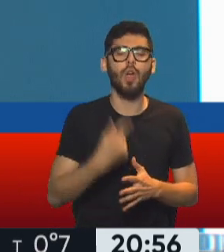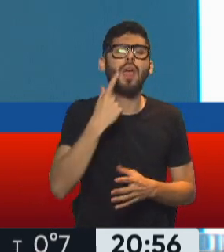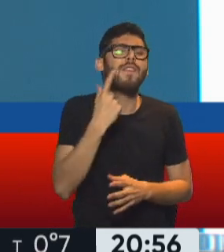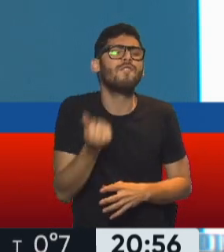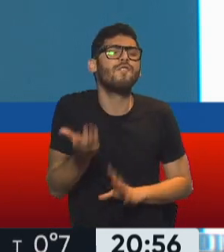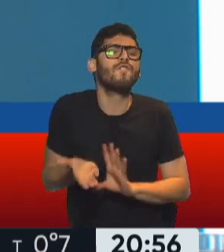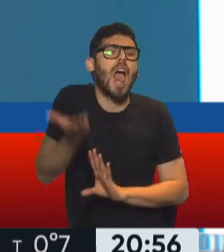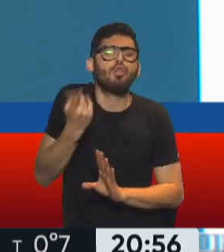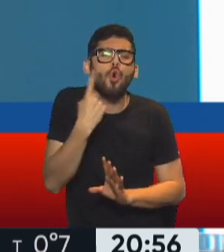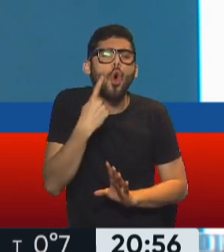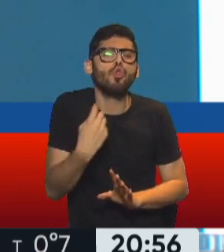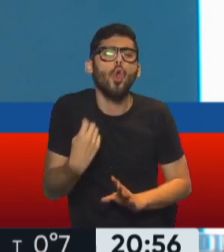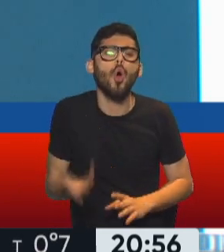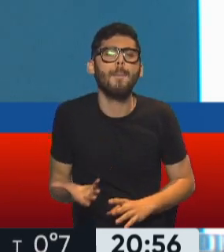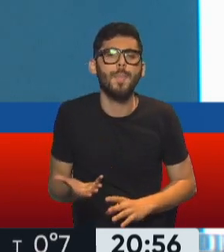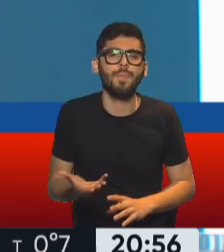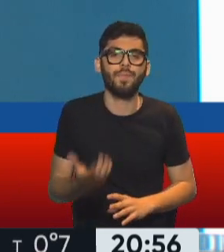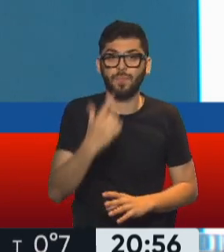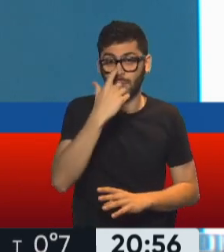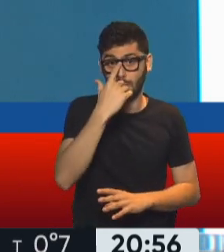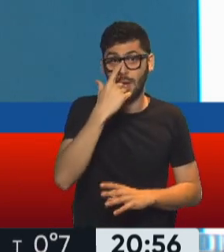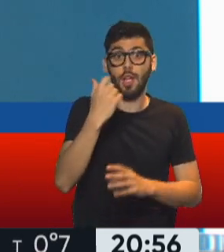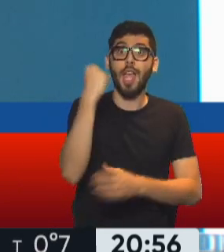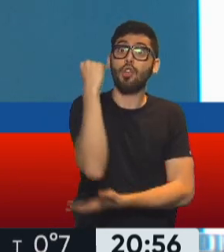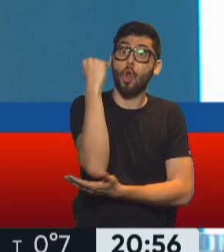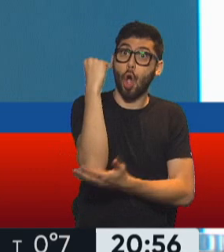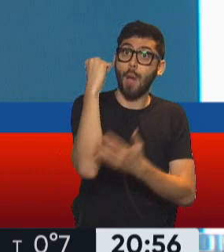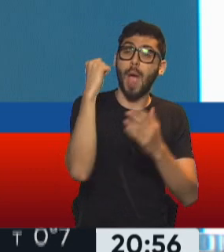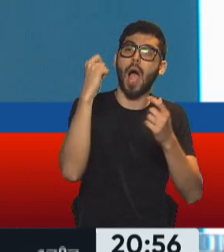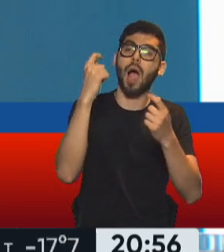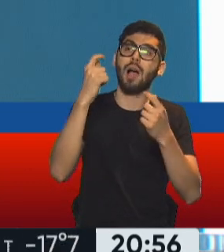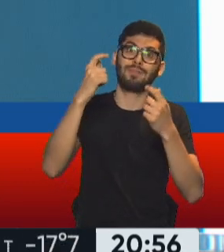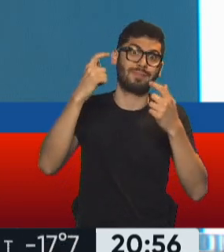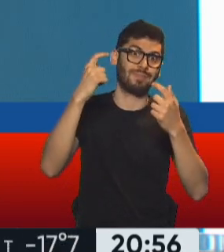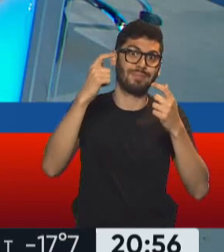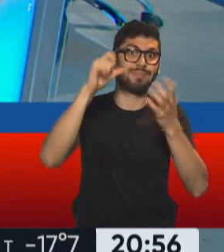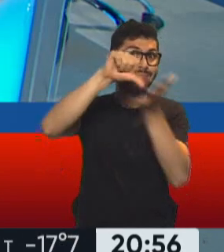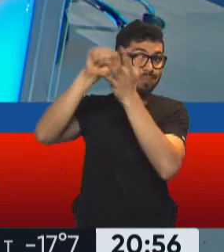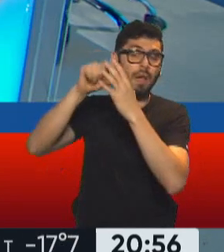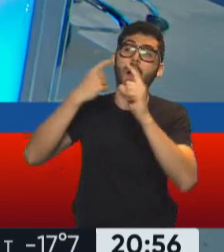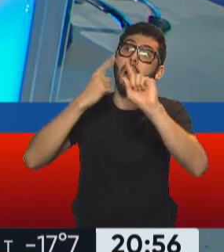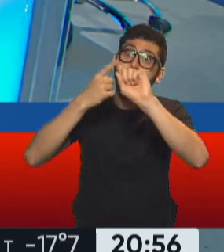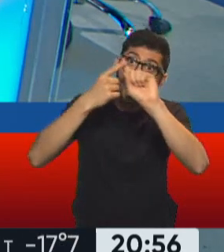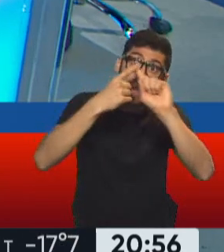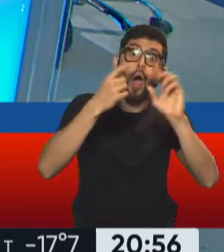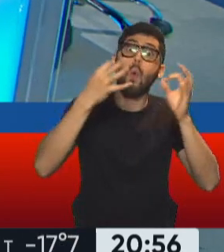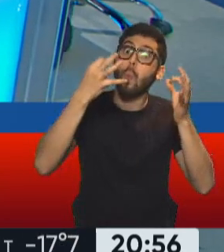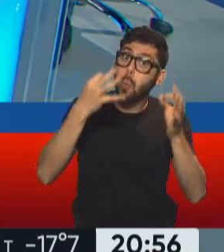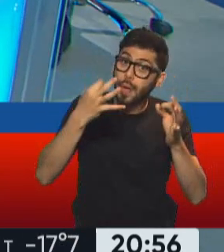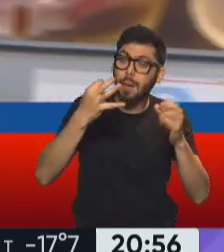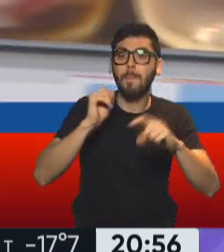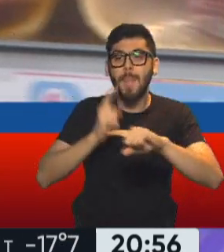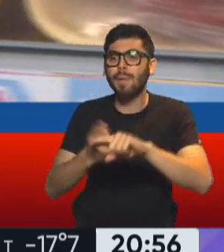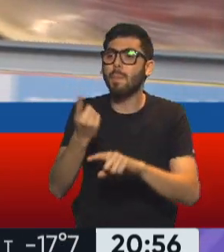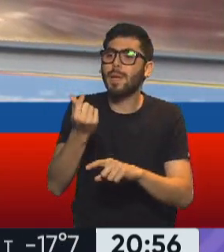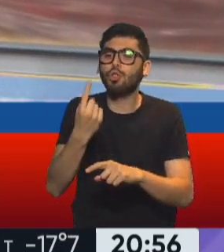inflación es este orden macroeconómico al cual se está llegando bien con política de regulación de